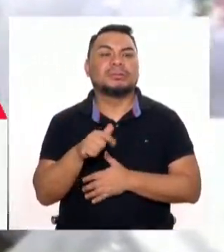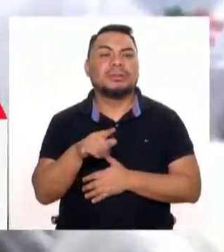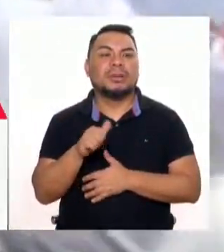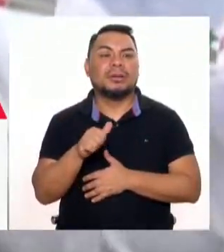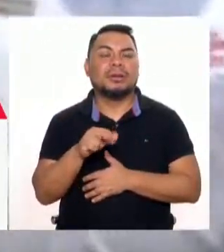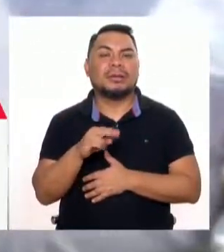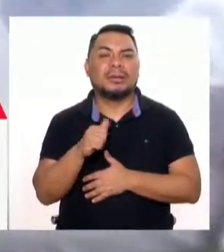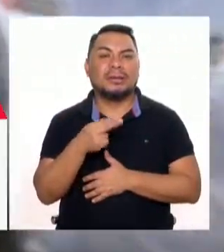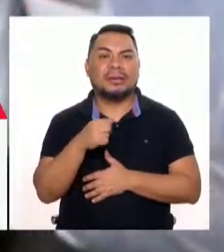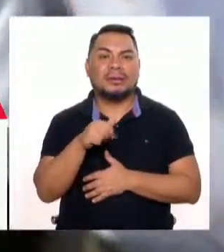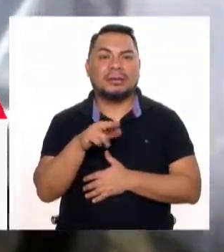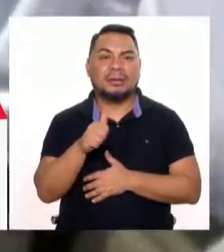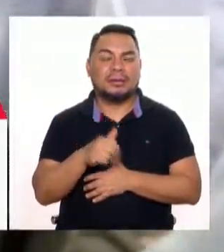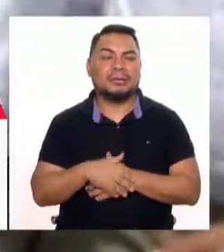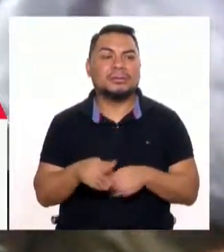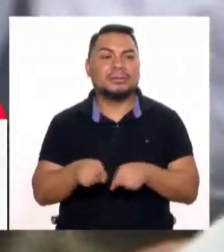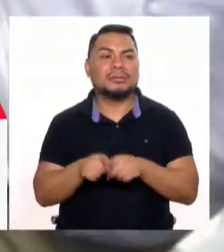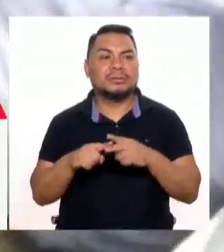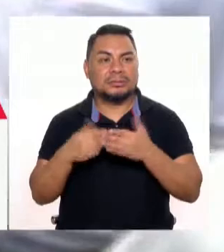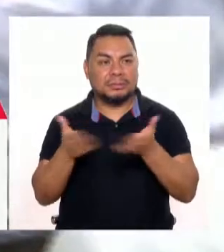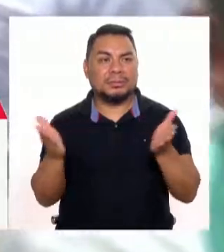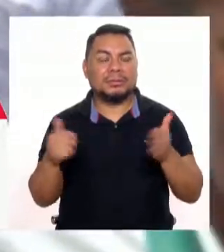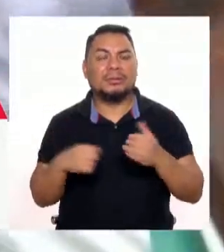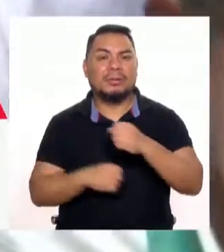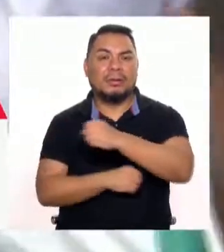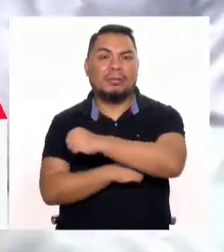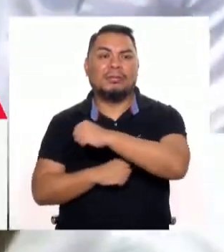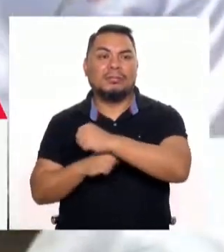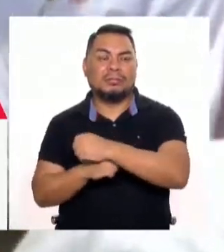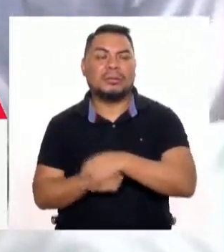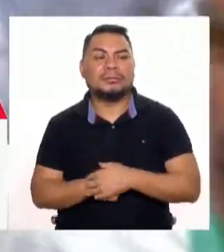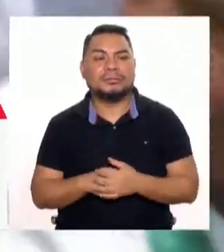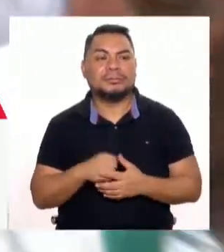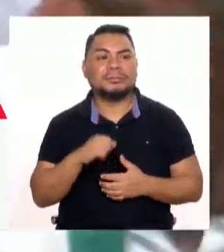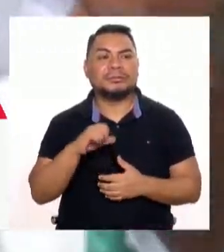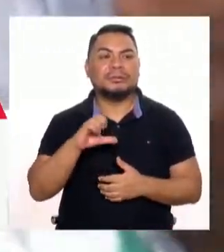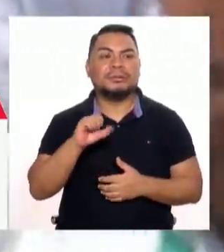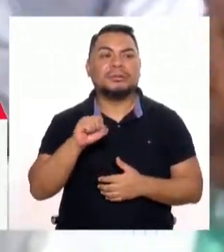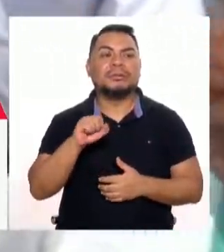llana janca y la inauguración del puente Salvador